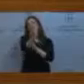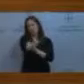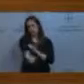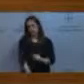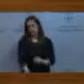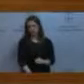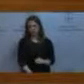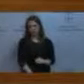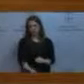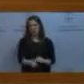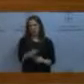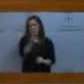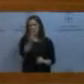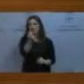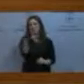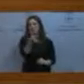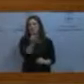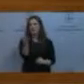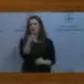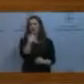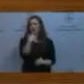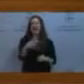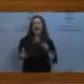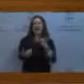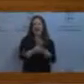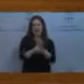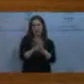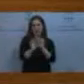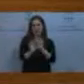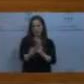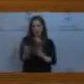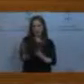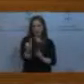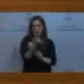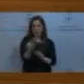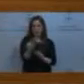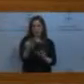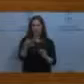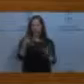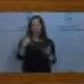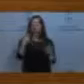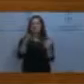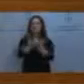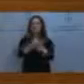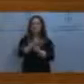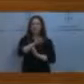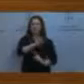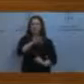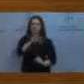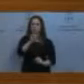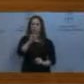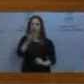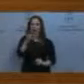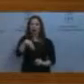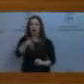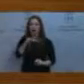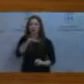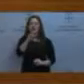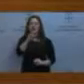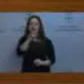perres tienen que tener un cauce legal. Señor Pernavieja, y eso lo explicaré. Esto es el engaño general,